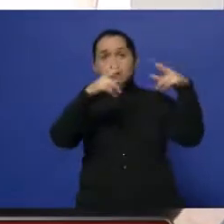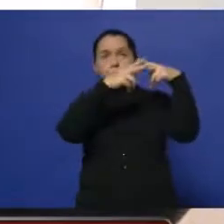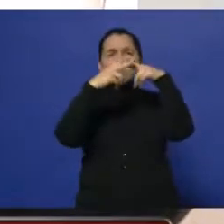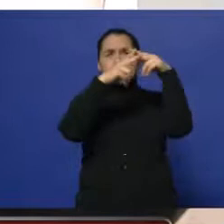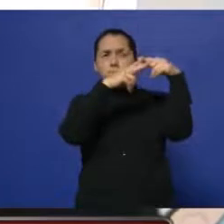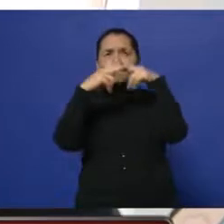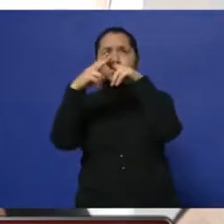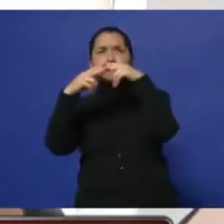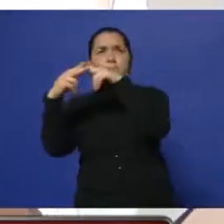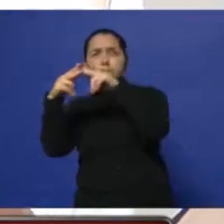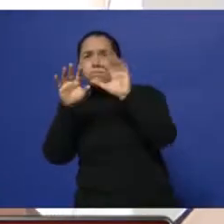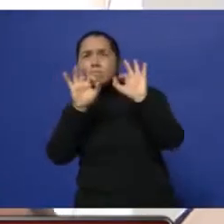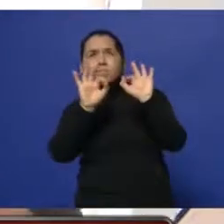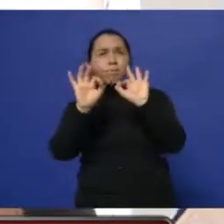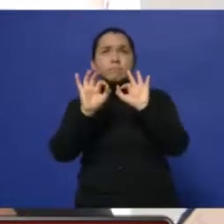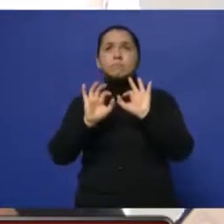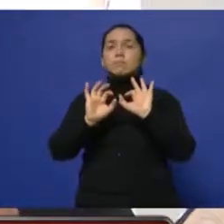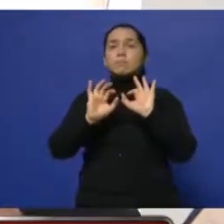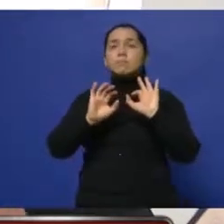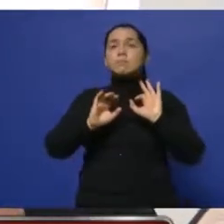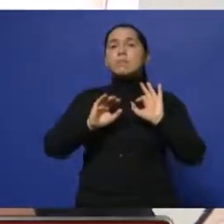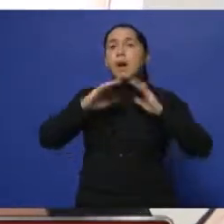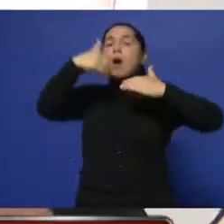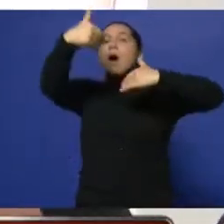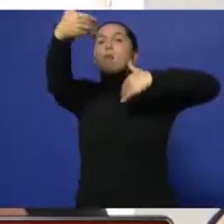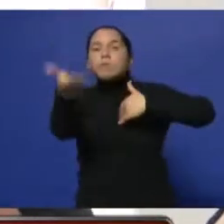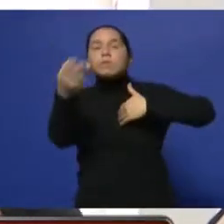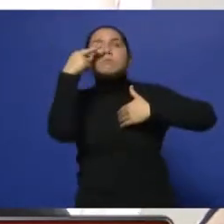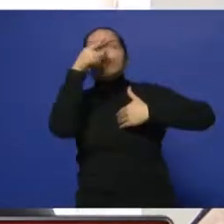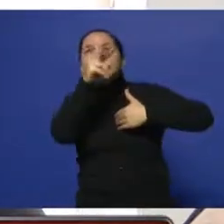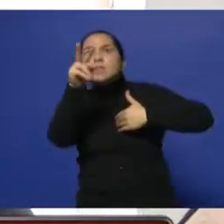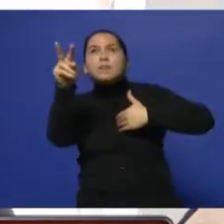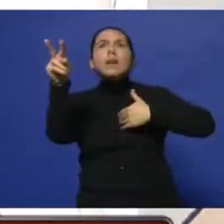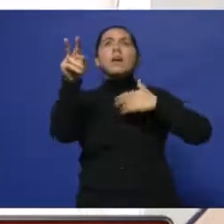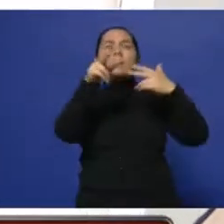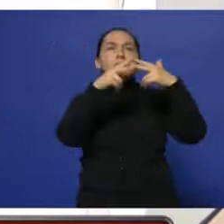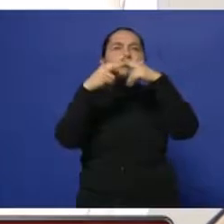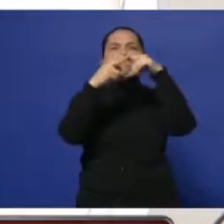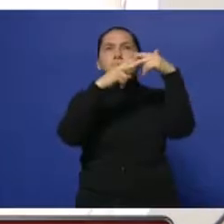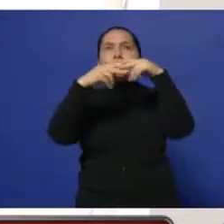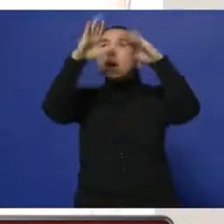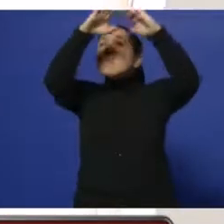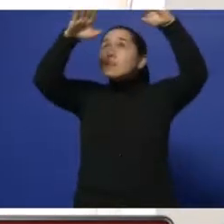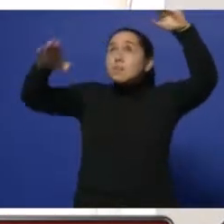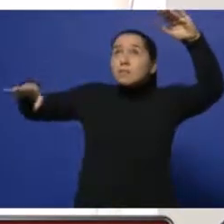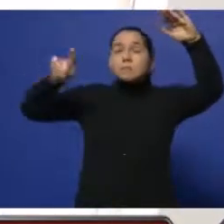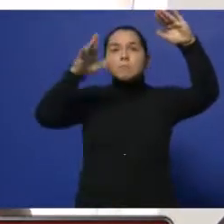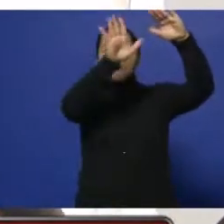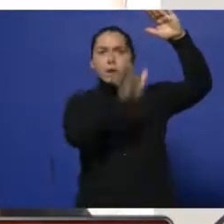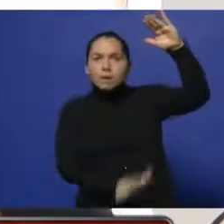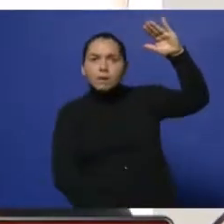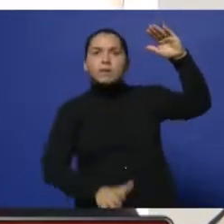edificio, fundamentalmente su aspecto exterior que se ha recuperado desde las tejas, las paredes,